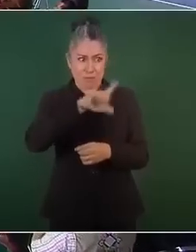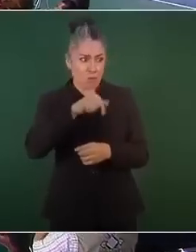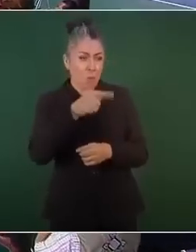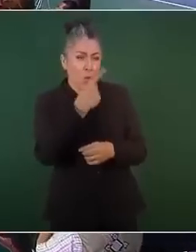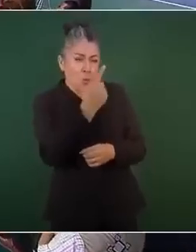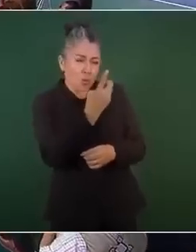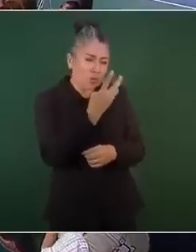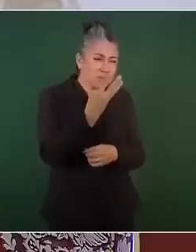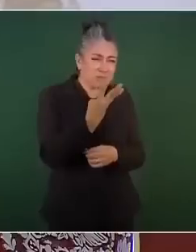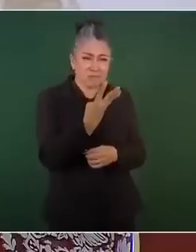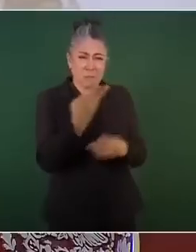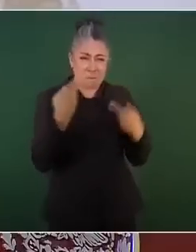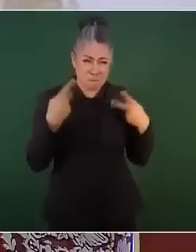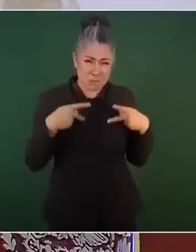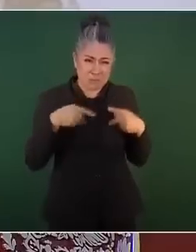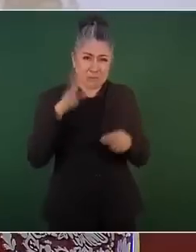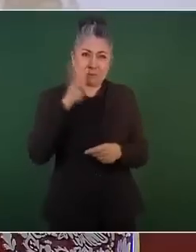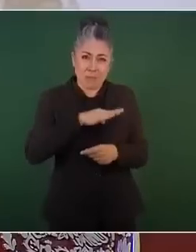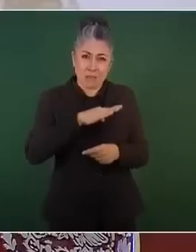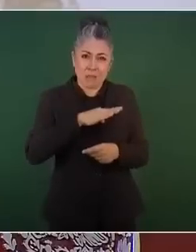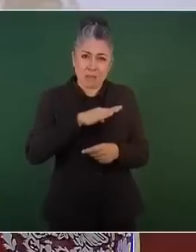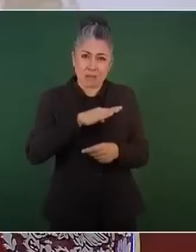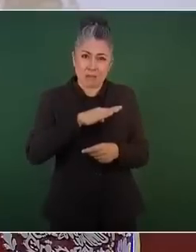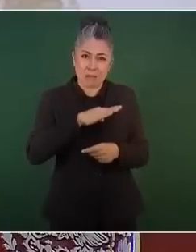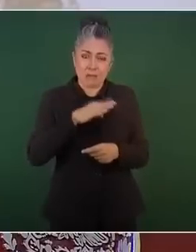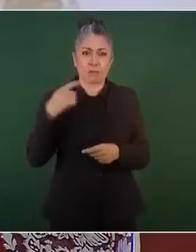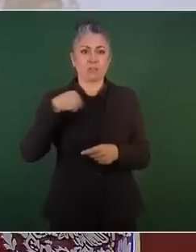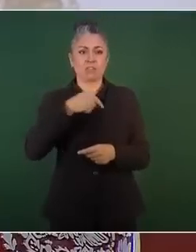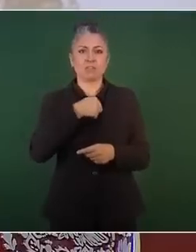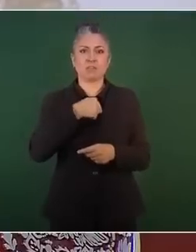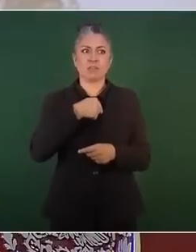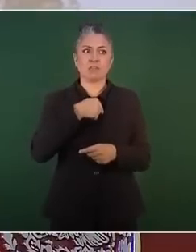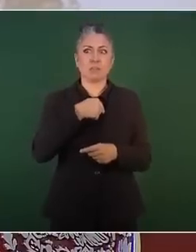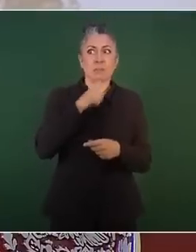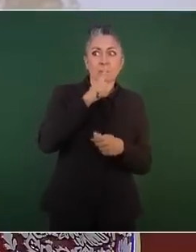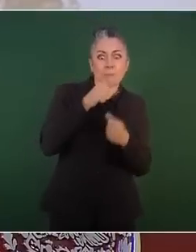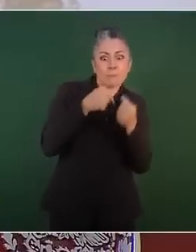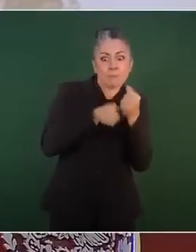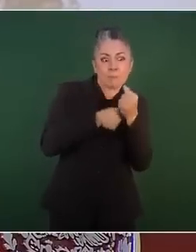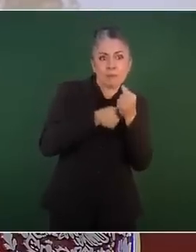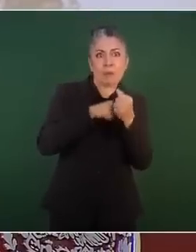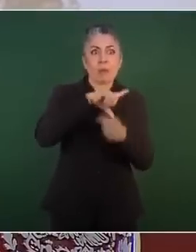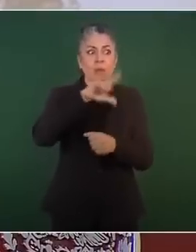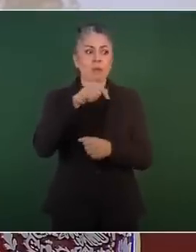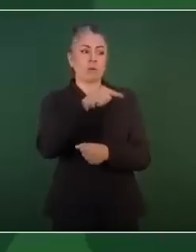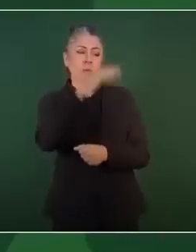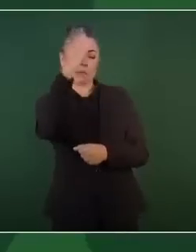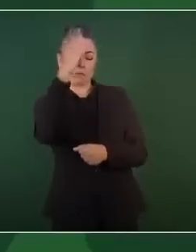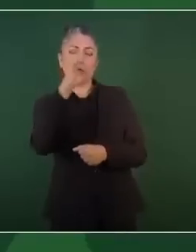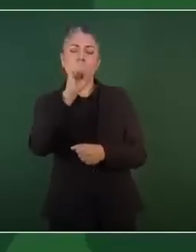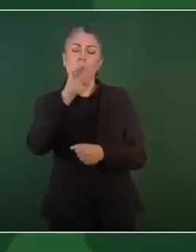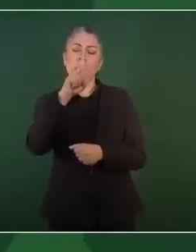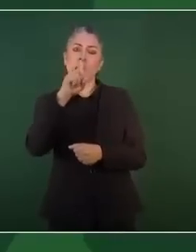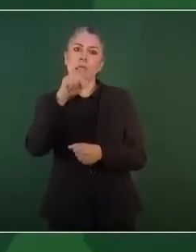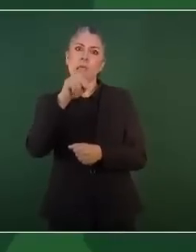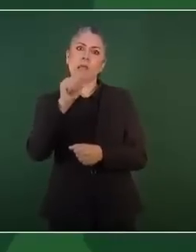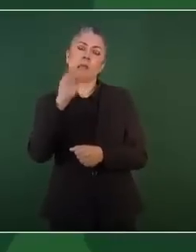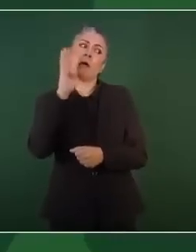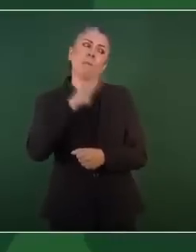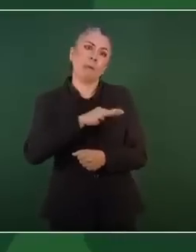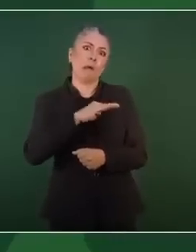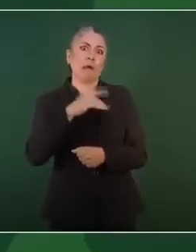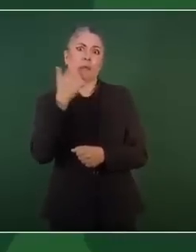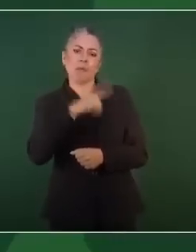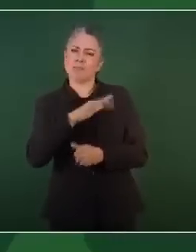¿Qué es lo que quieren nuestros adversarios? ¿Qué es lo que quieren?